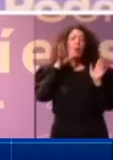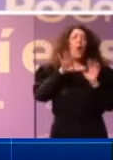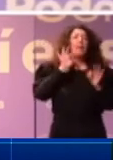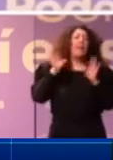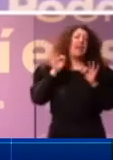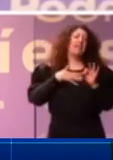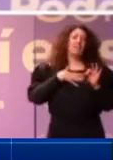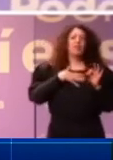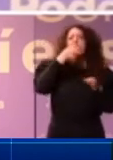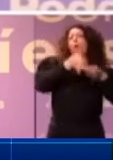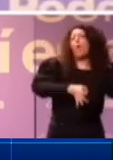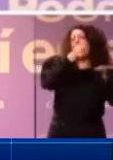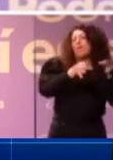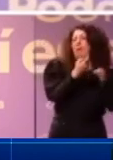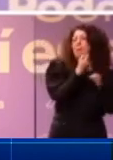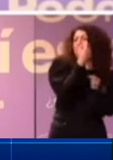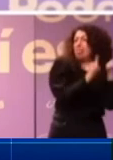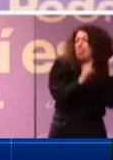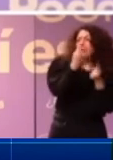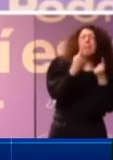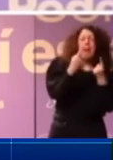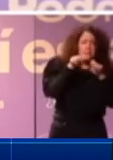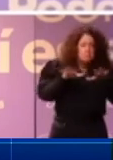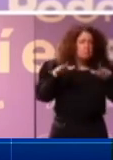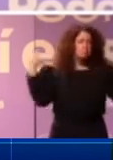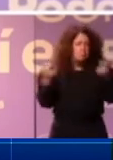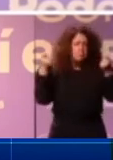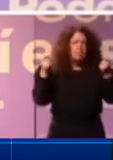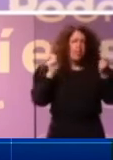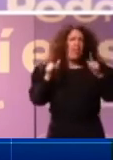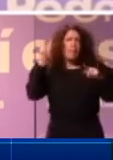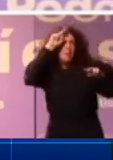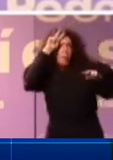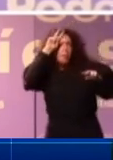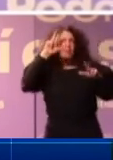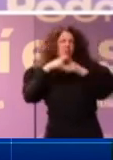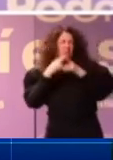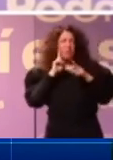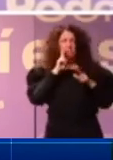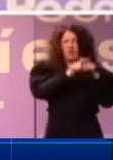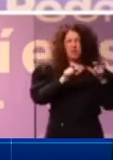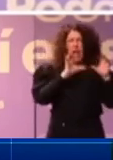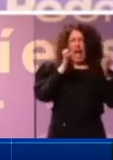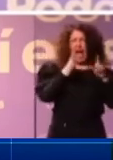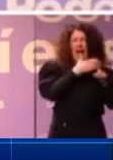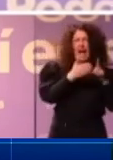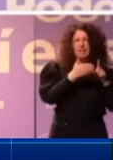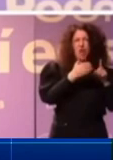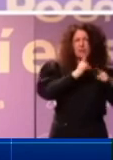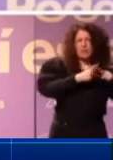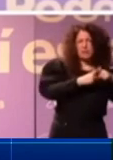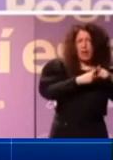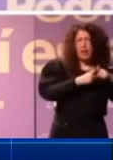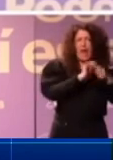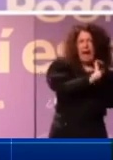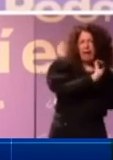las víctimas y, por ejemplo, pudiesen escuchar, como yo he podido escuchar a esta mujer, que ahora tiene que vivir atemorizada y